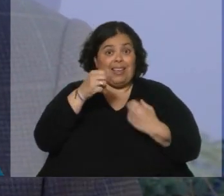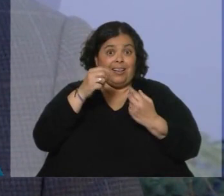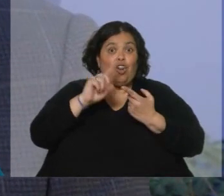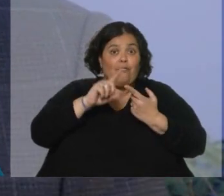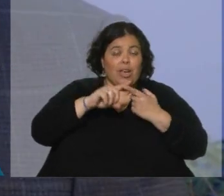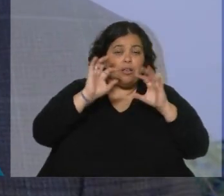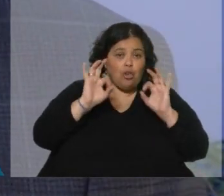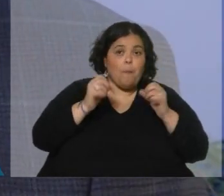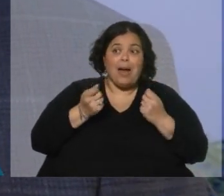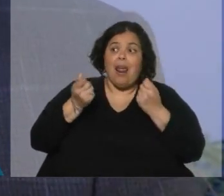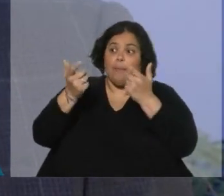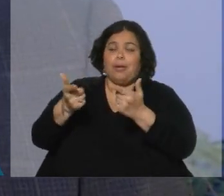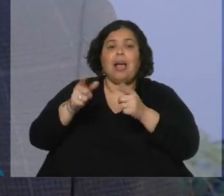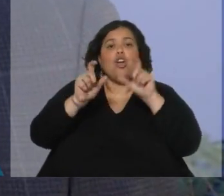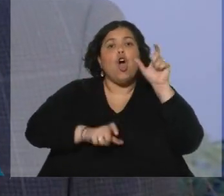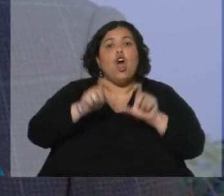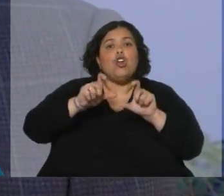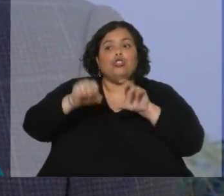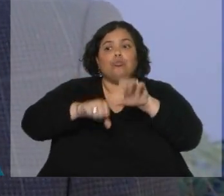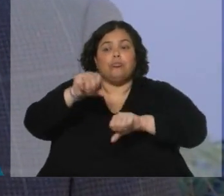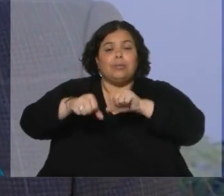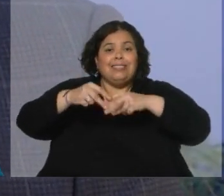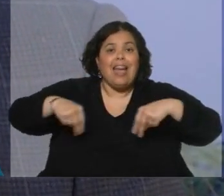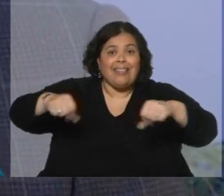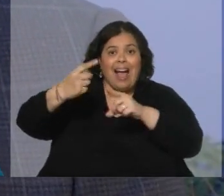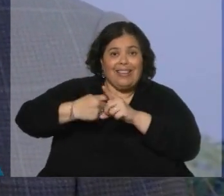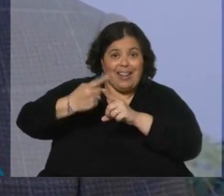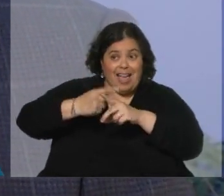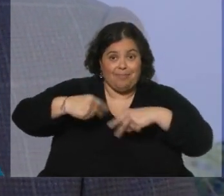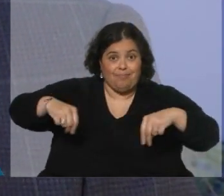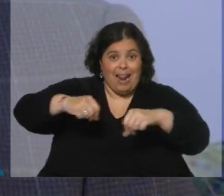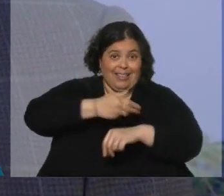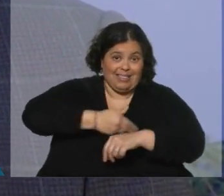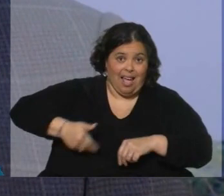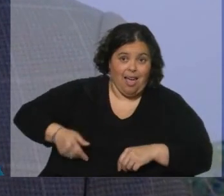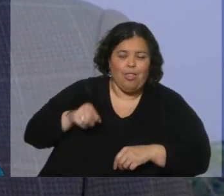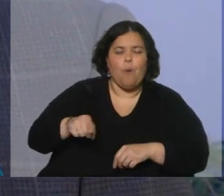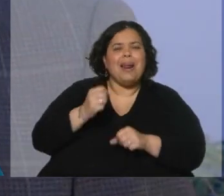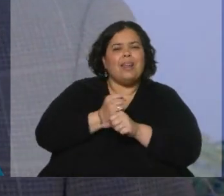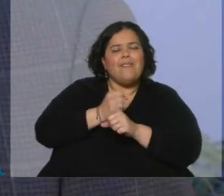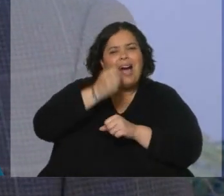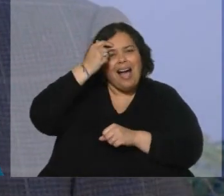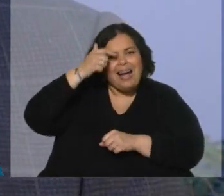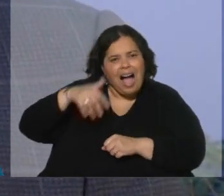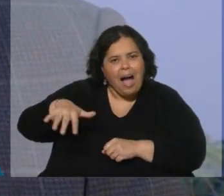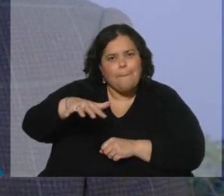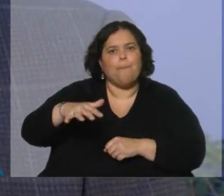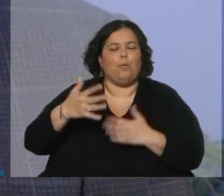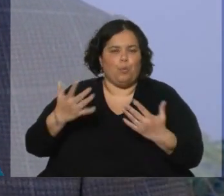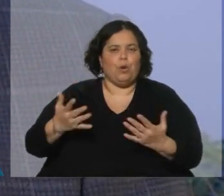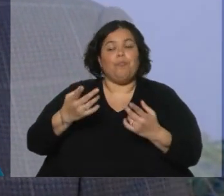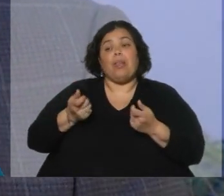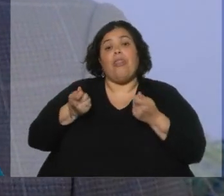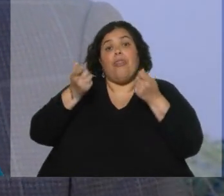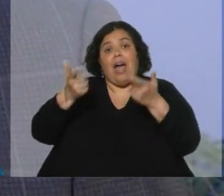son algo así como el 60% de los colonos con un crédito que la principal característica que le interesa subsidiado en base a un aporte